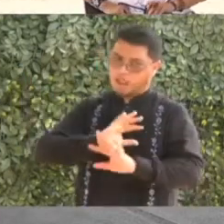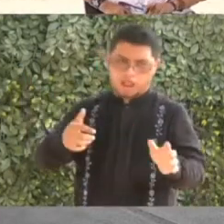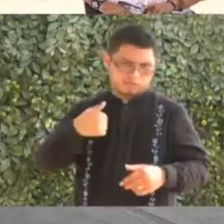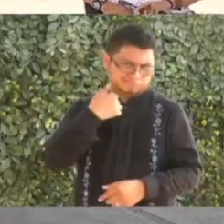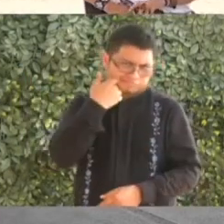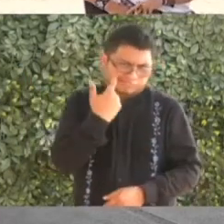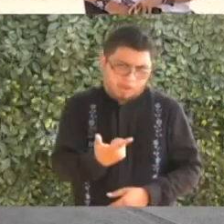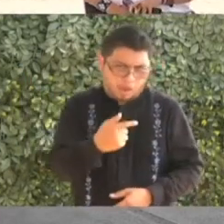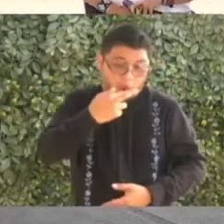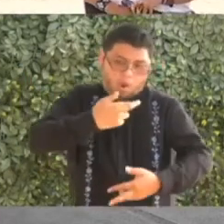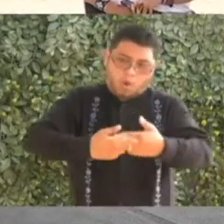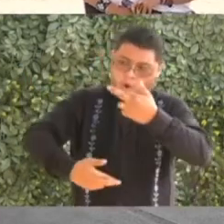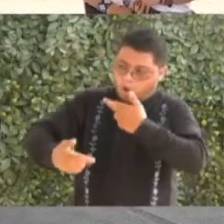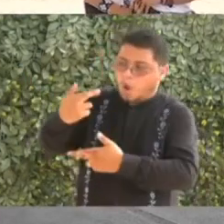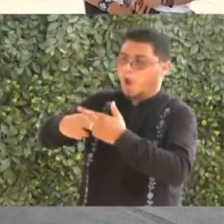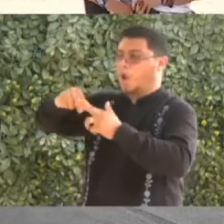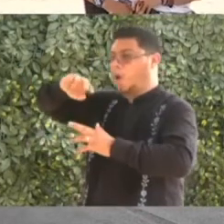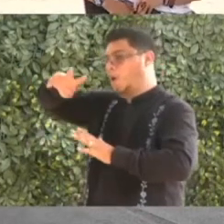que regrese.